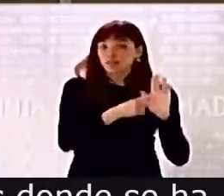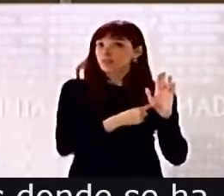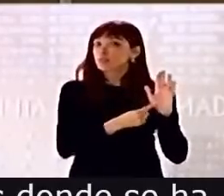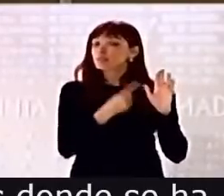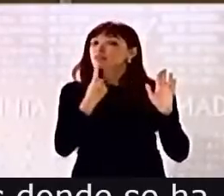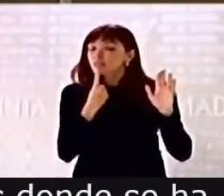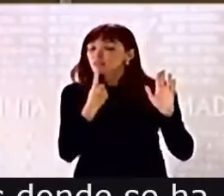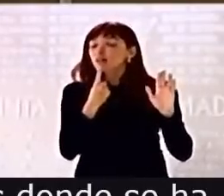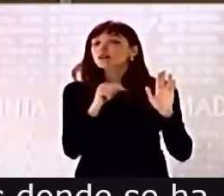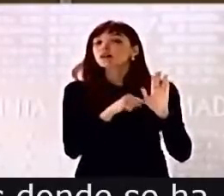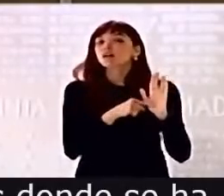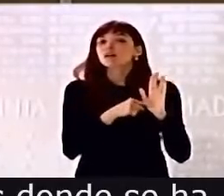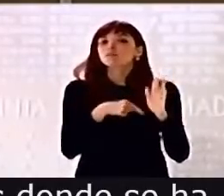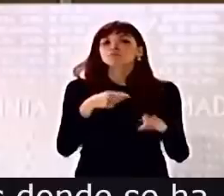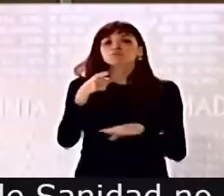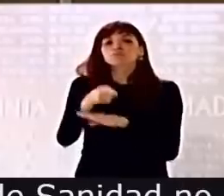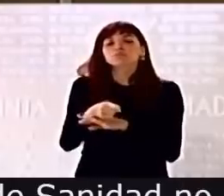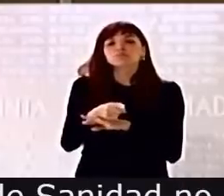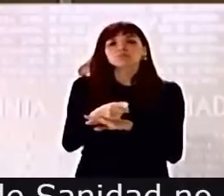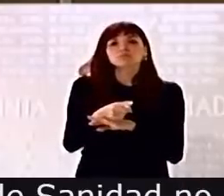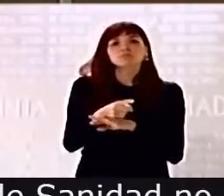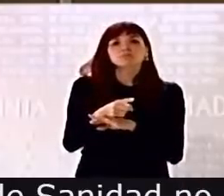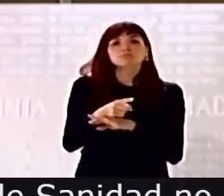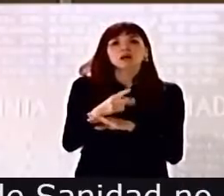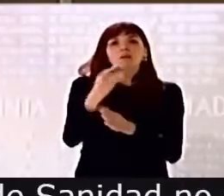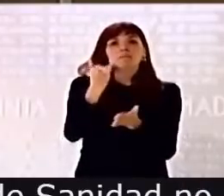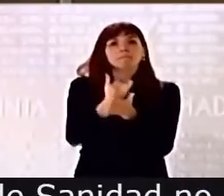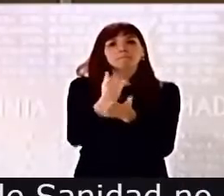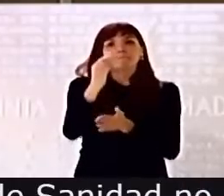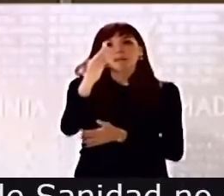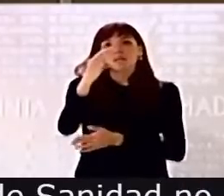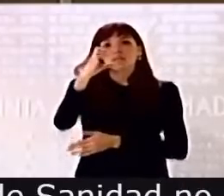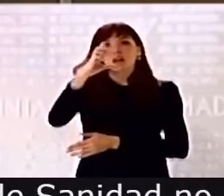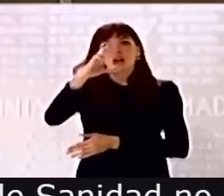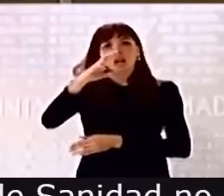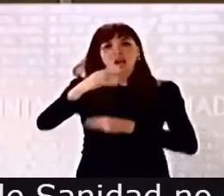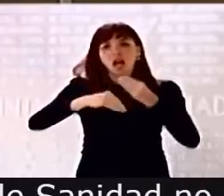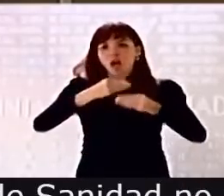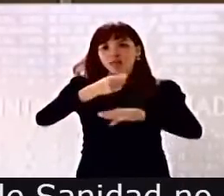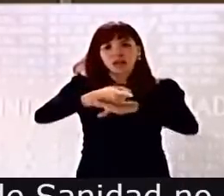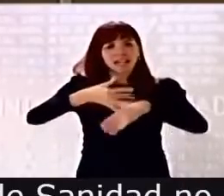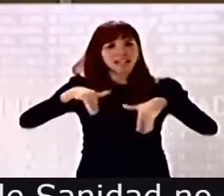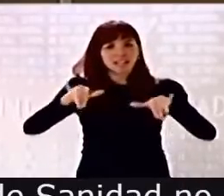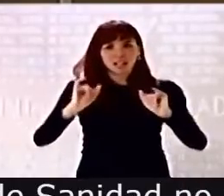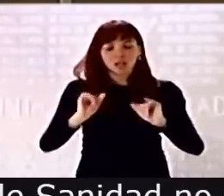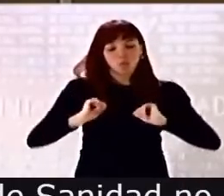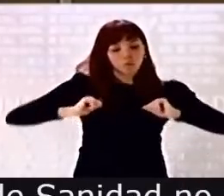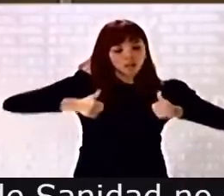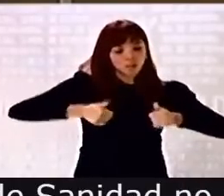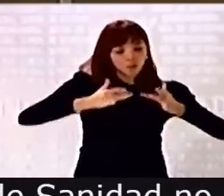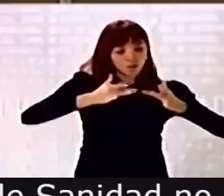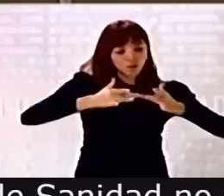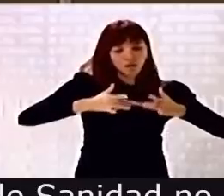no se establece que se realice ninguna PCR, ni al inicio ni al